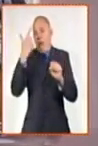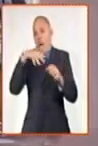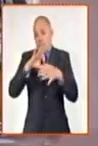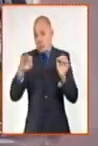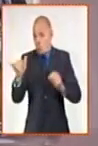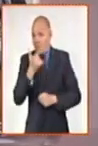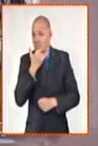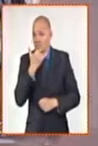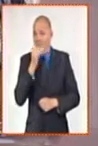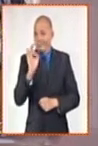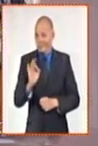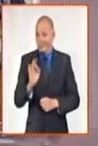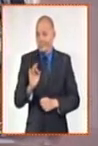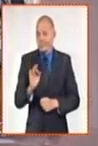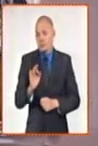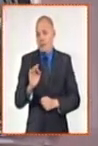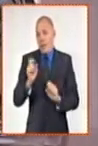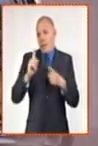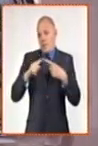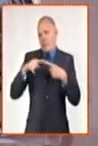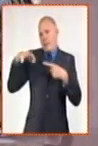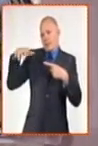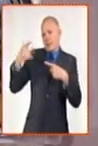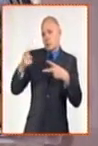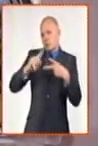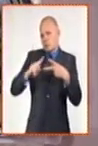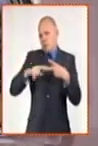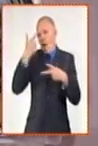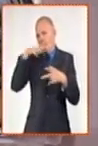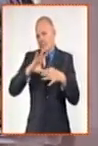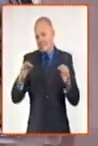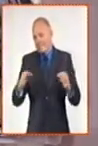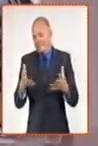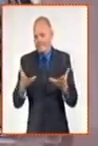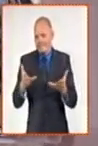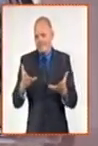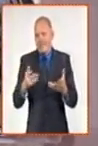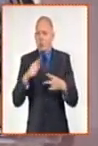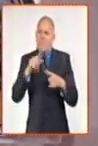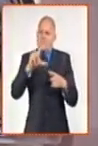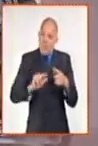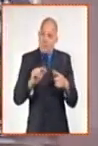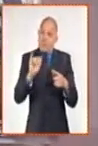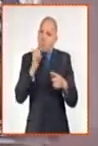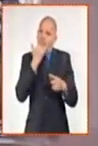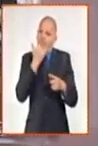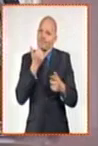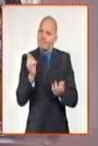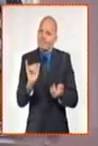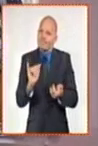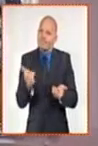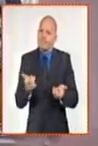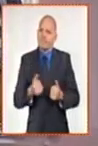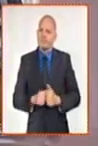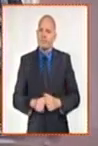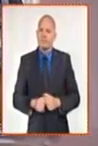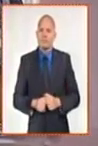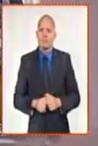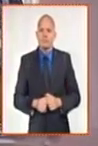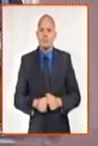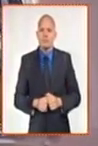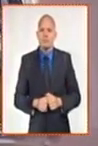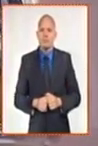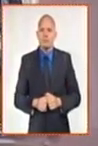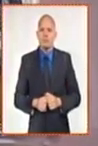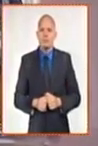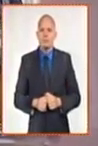una provincia que tuvo un nivel de afectación realmente elevado, un poco menos que Pinar del Río, que realmente las afectaciones fueron bien altas, pero también tuvo un